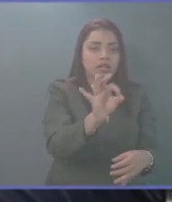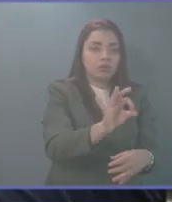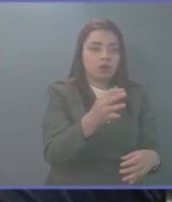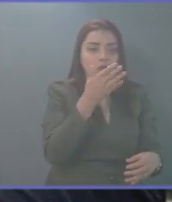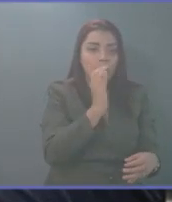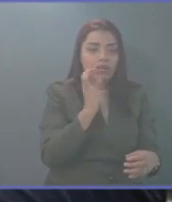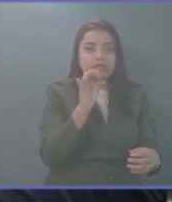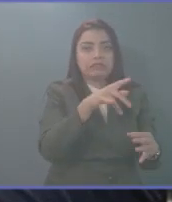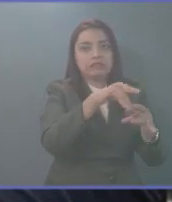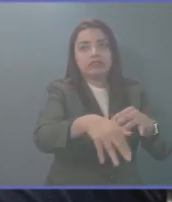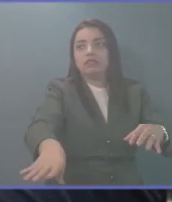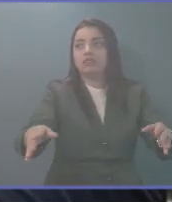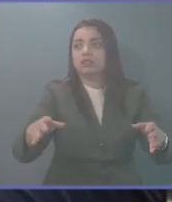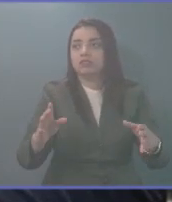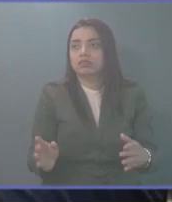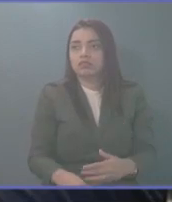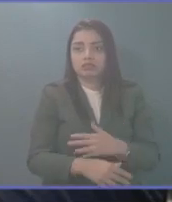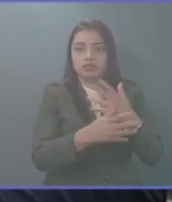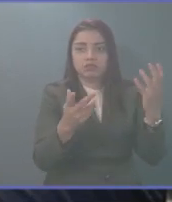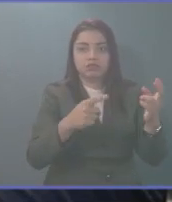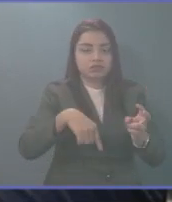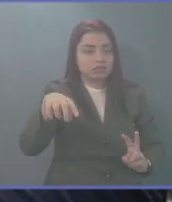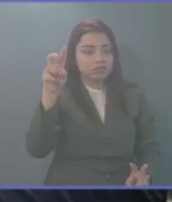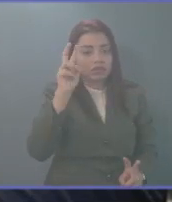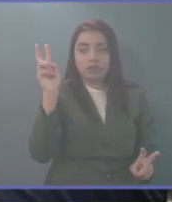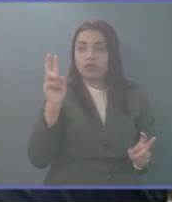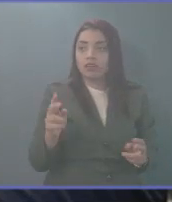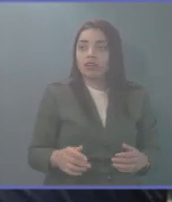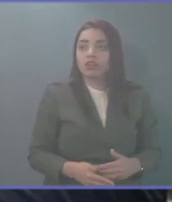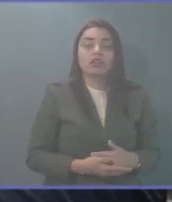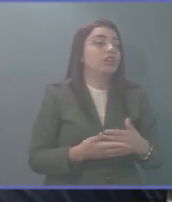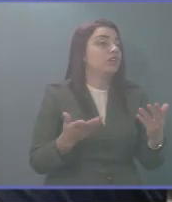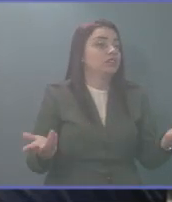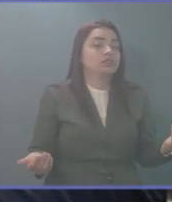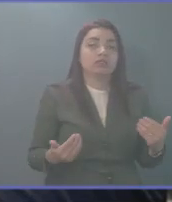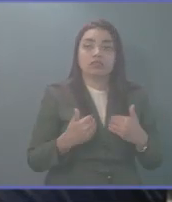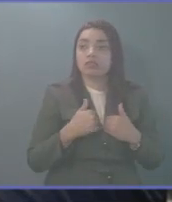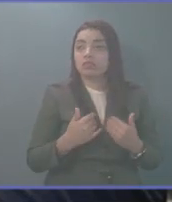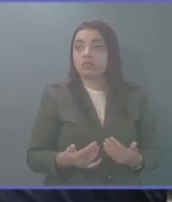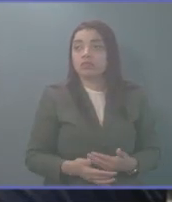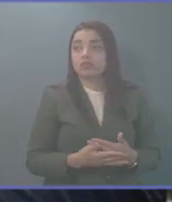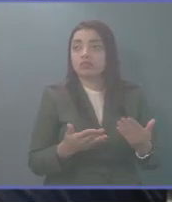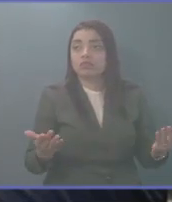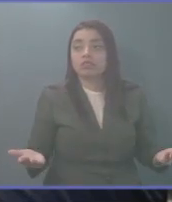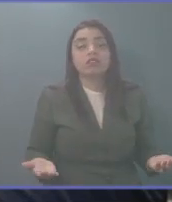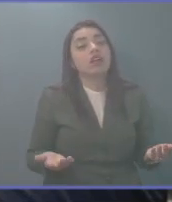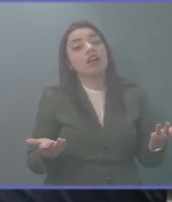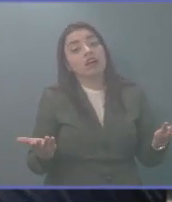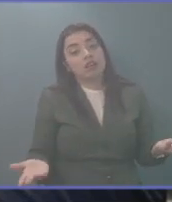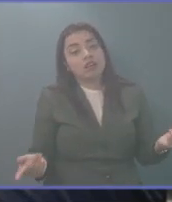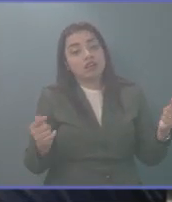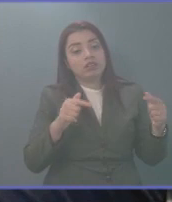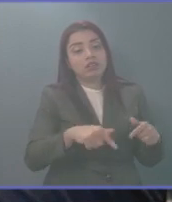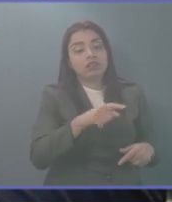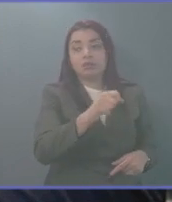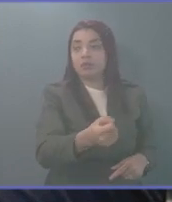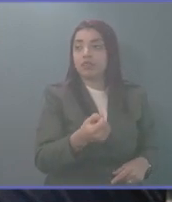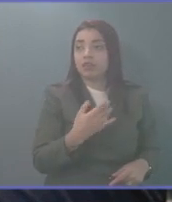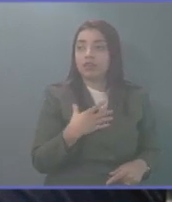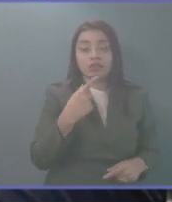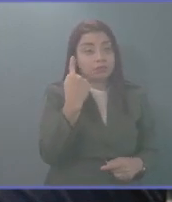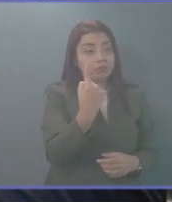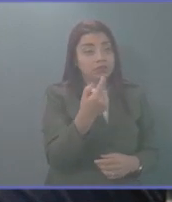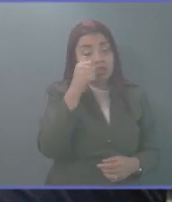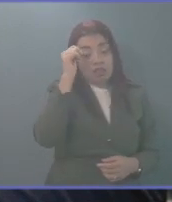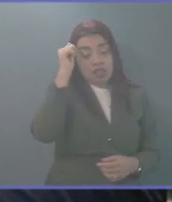afectar a la población del Gran San Salvador. Eso no lo tenemos. Entonces ahora que vengan y que digan que fue